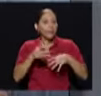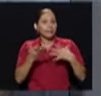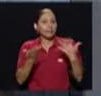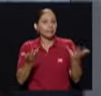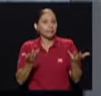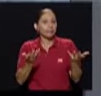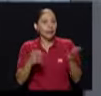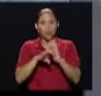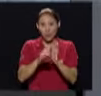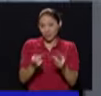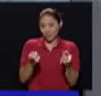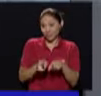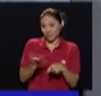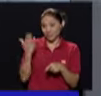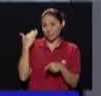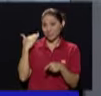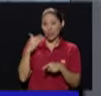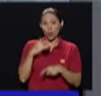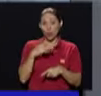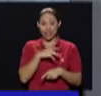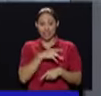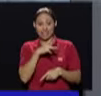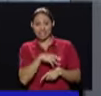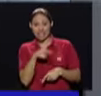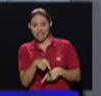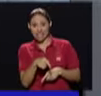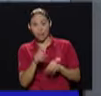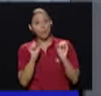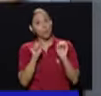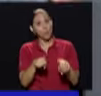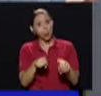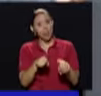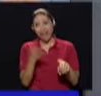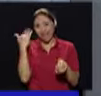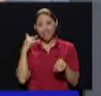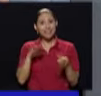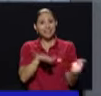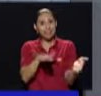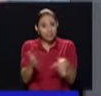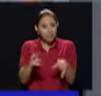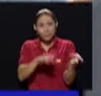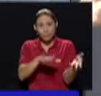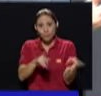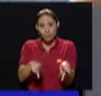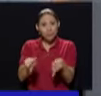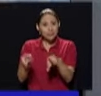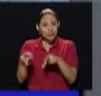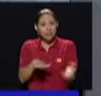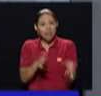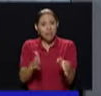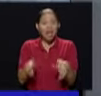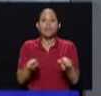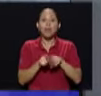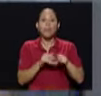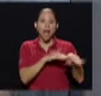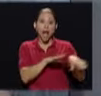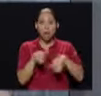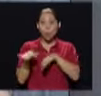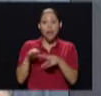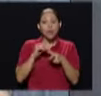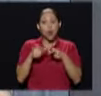afectar un tsunami. Y lo ha hecho en el pasado un tsunami en Chile, matar mucha gente en Hawái y en Japón y viceversa. Entonces,